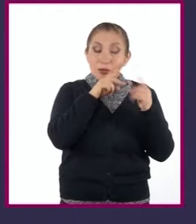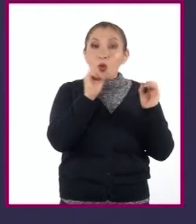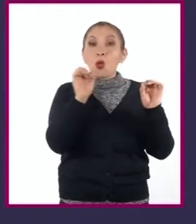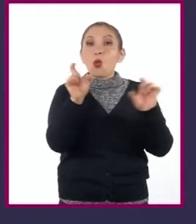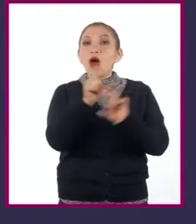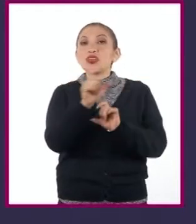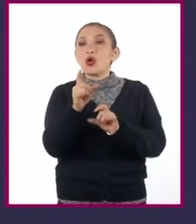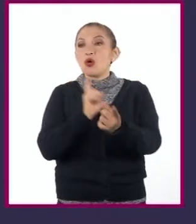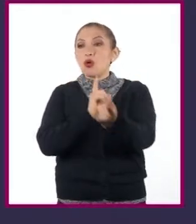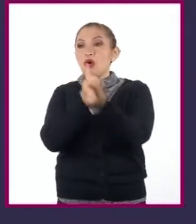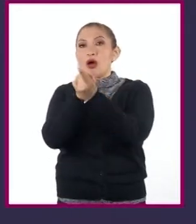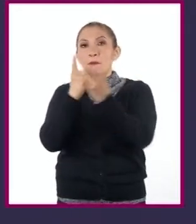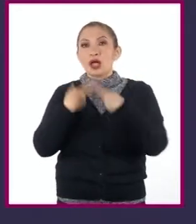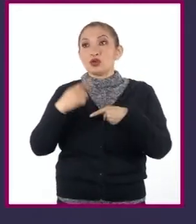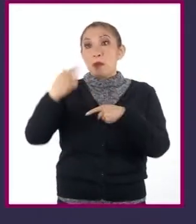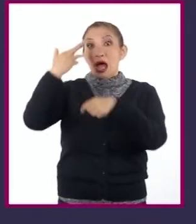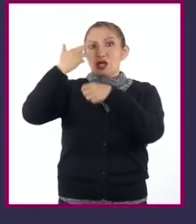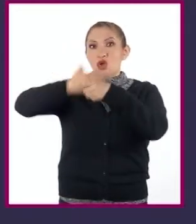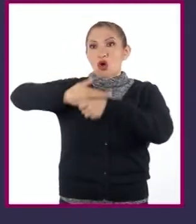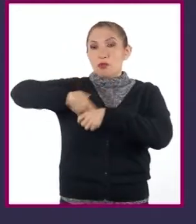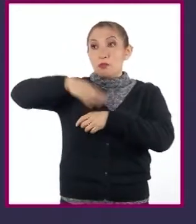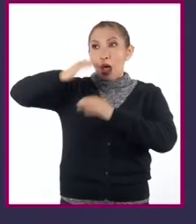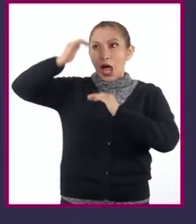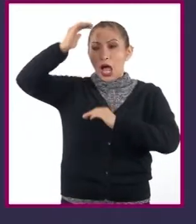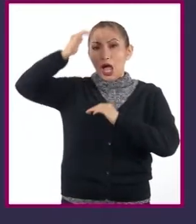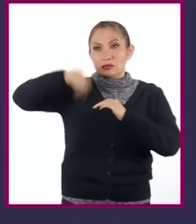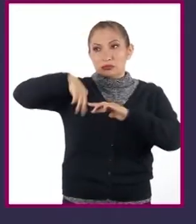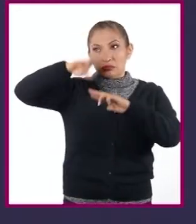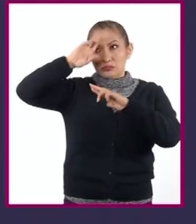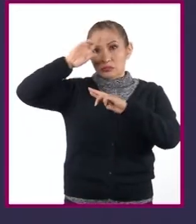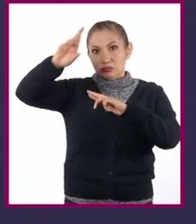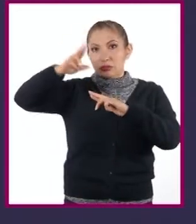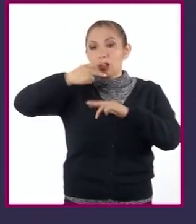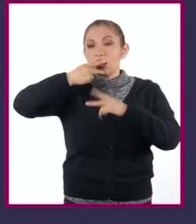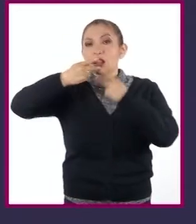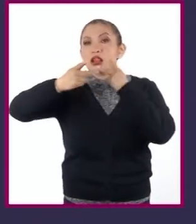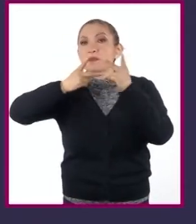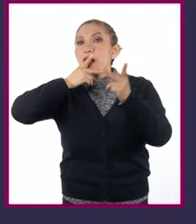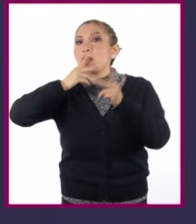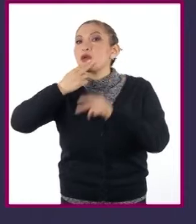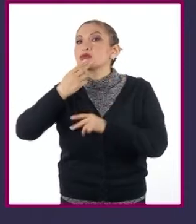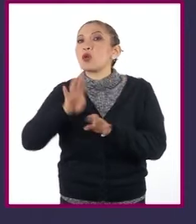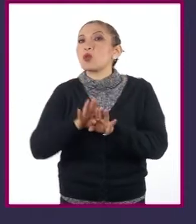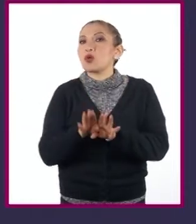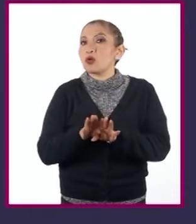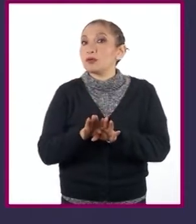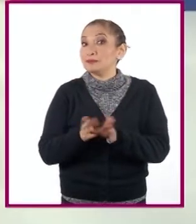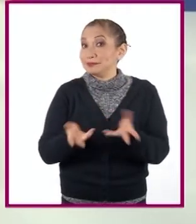cuando se dirigen a una persona mayor que ustedes, ¿cuáles son las palabras que utilizan?